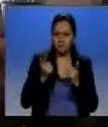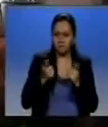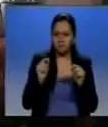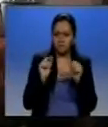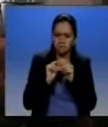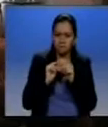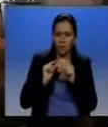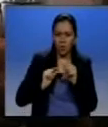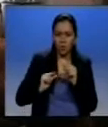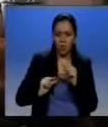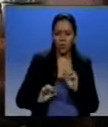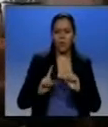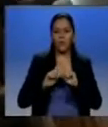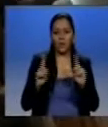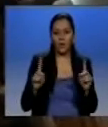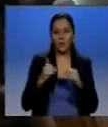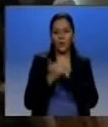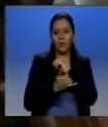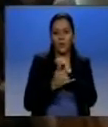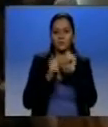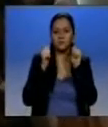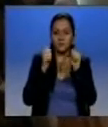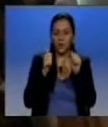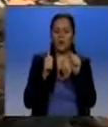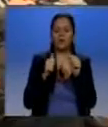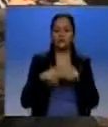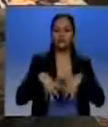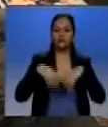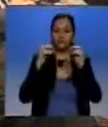antes de que el país salga de los mismos. Daniel Montalvo, Gama Noticias.